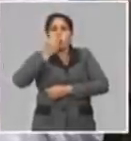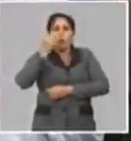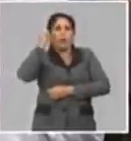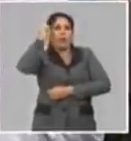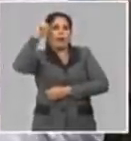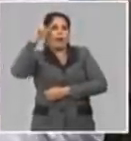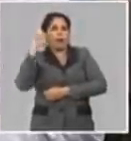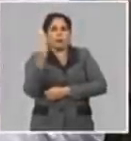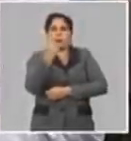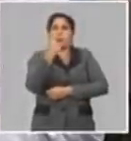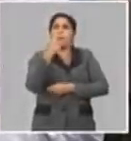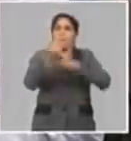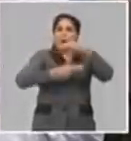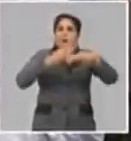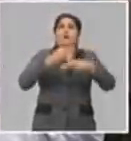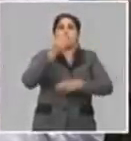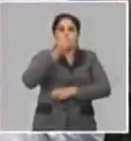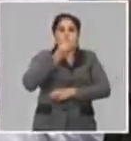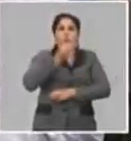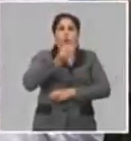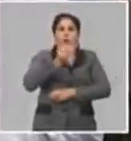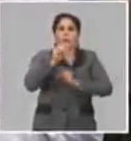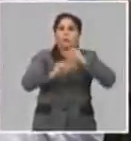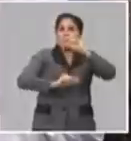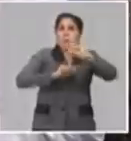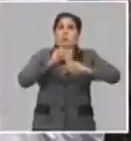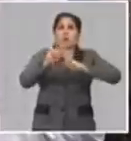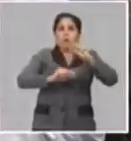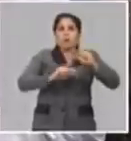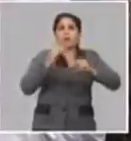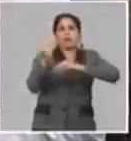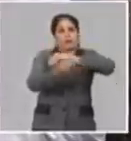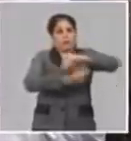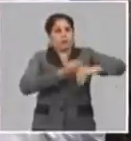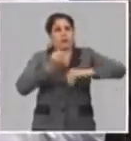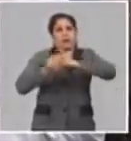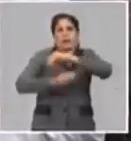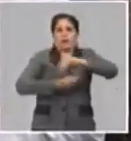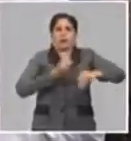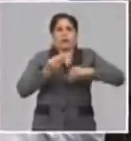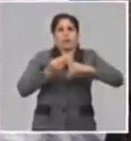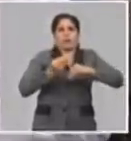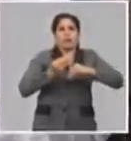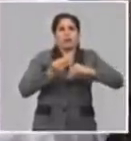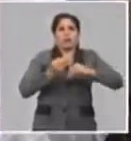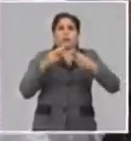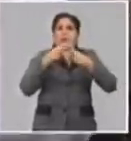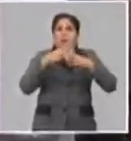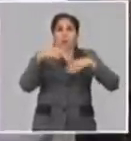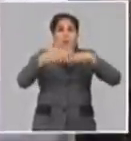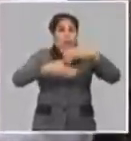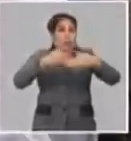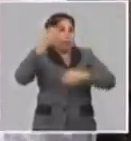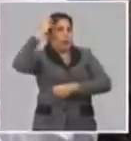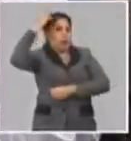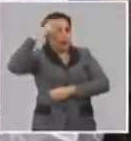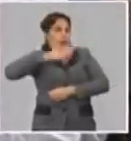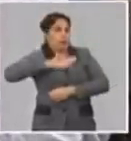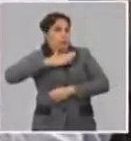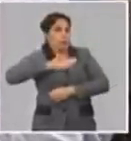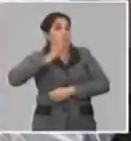estatal es algo en lo cual tenemos que dar pasos audaces en el corto plazo, defender